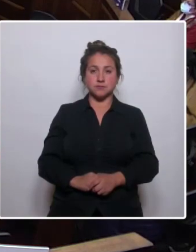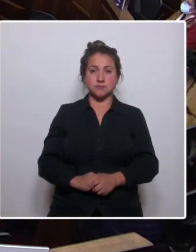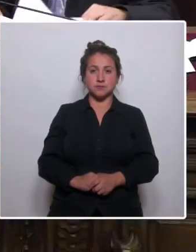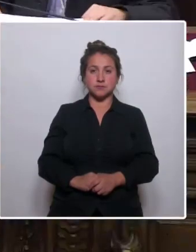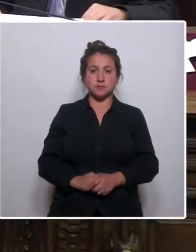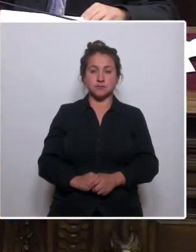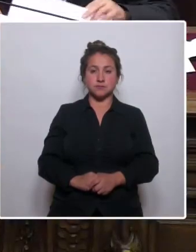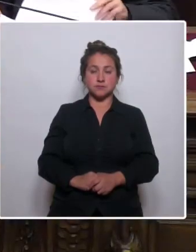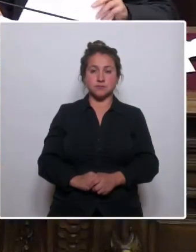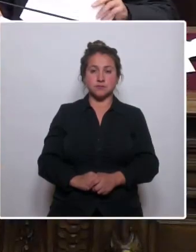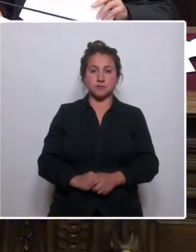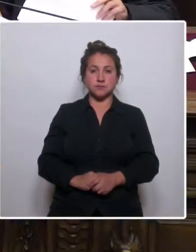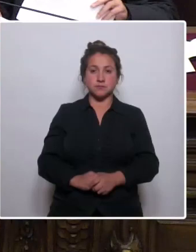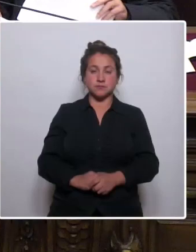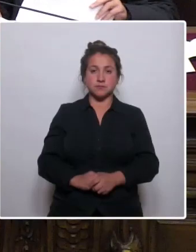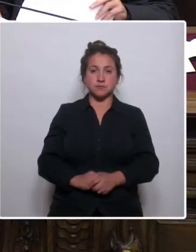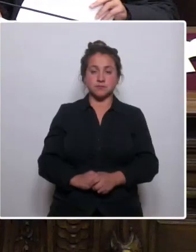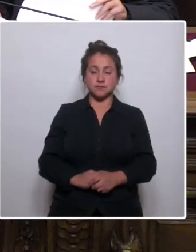Bien.